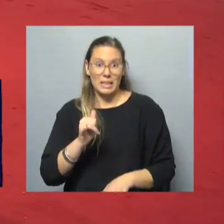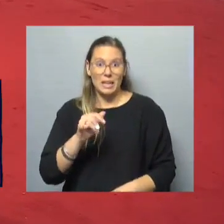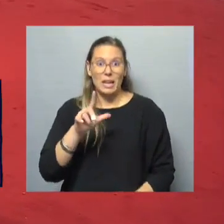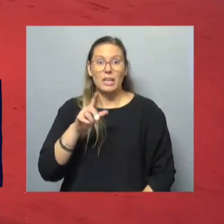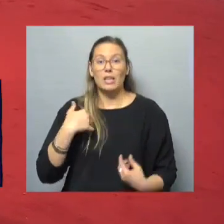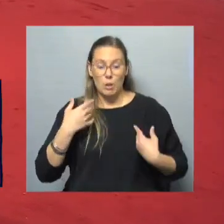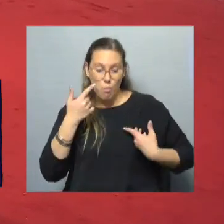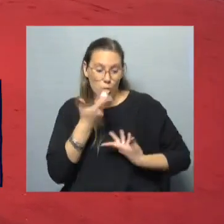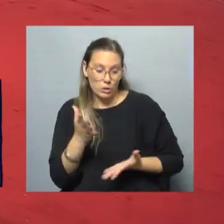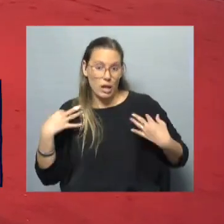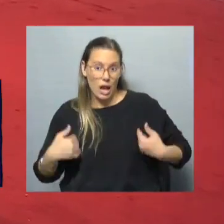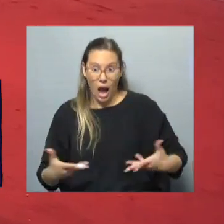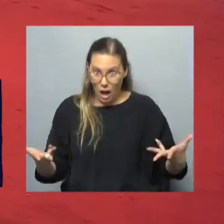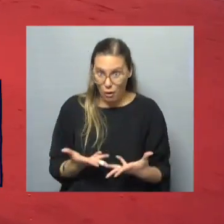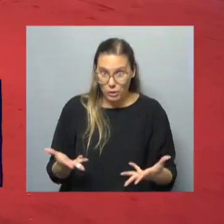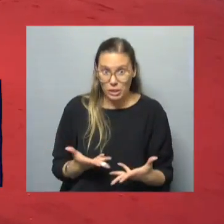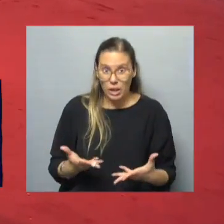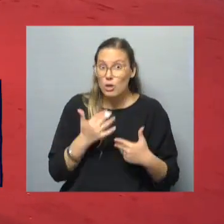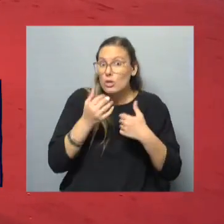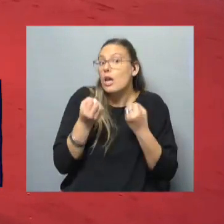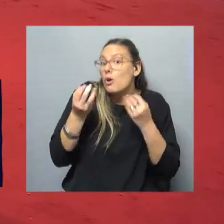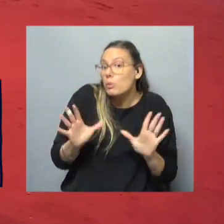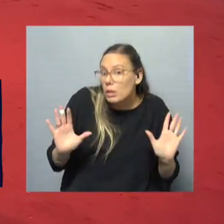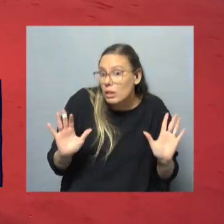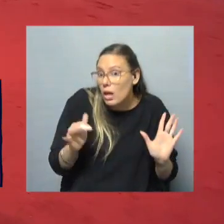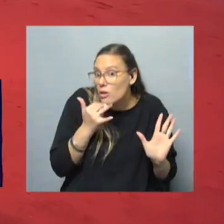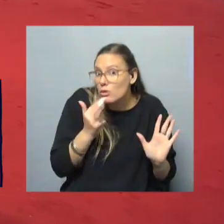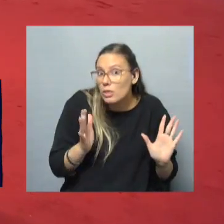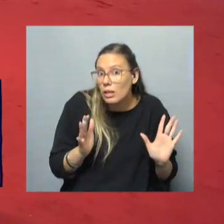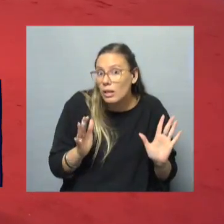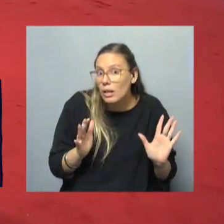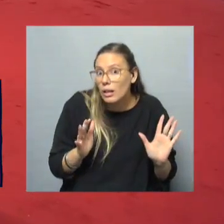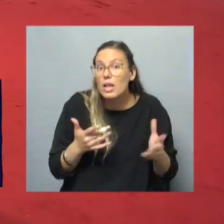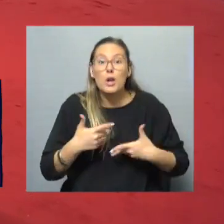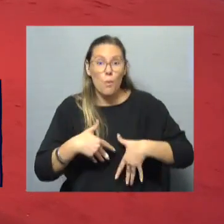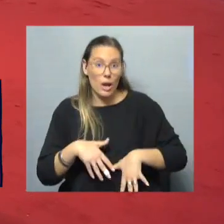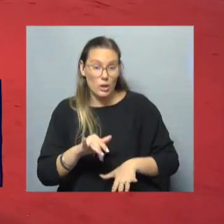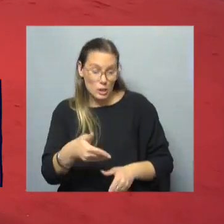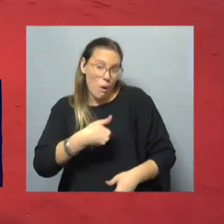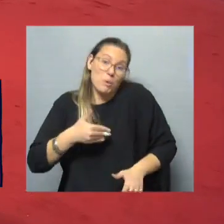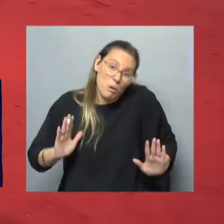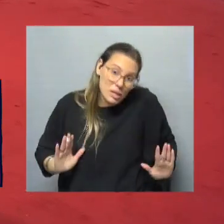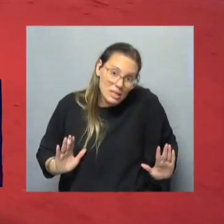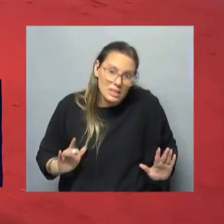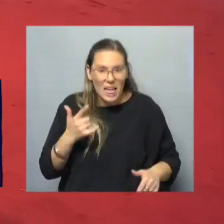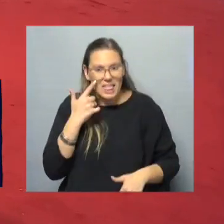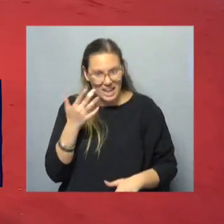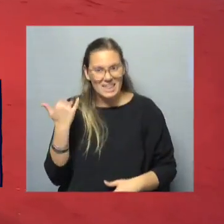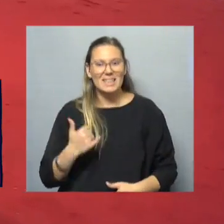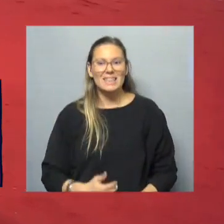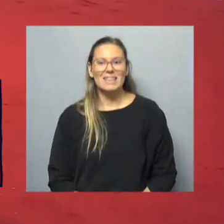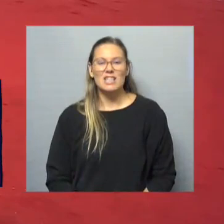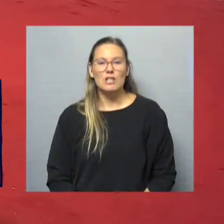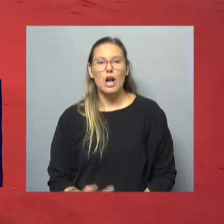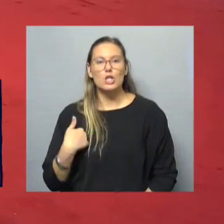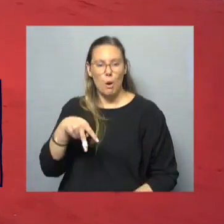vestido. ¿Ahora querés que lo haga? No sé, como quieran, no sé qué quieren. Y bueno, si vos me lo pedís, vamos. Lo hago ahora.